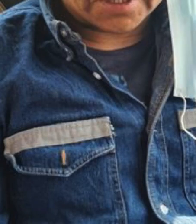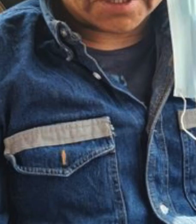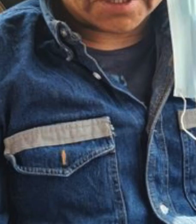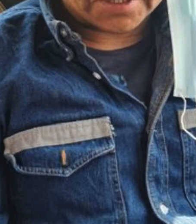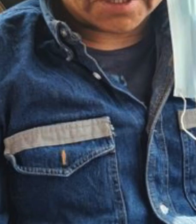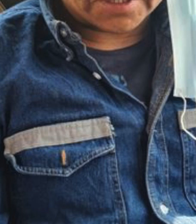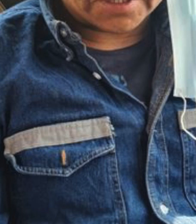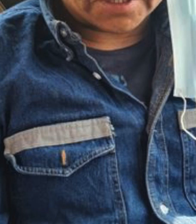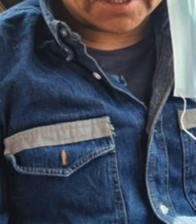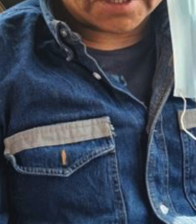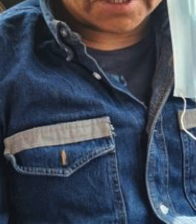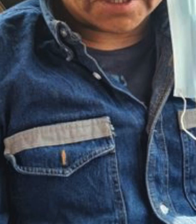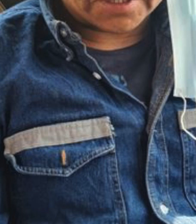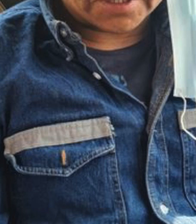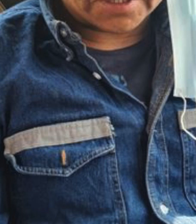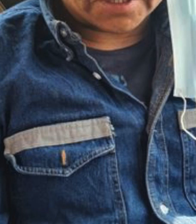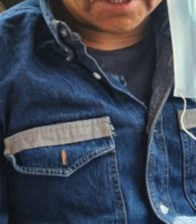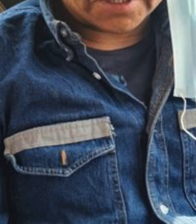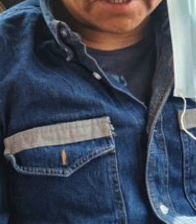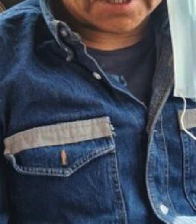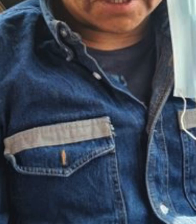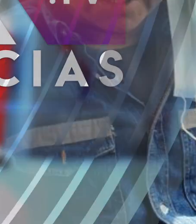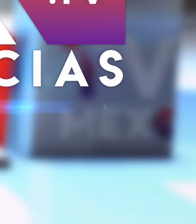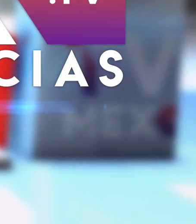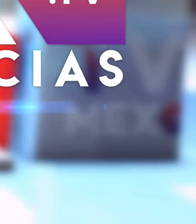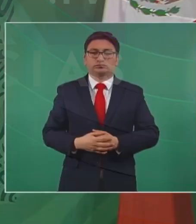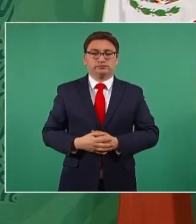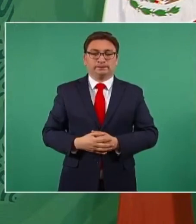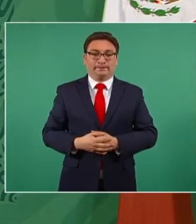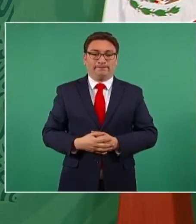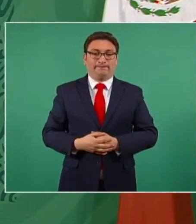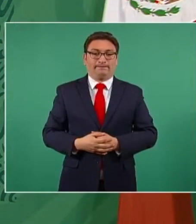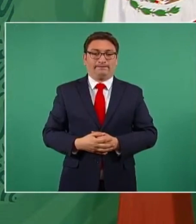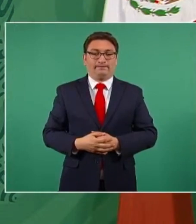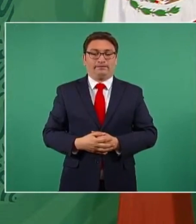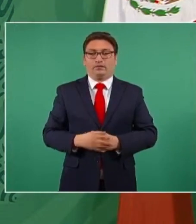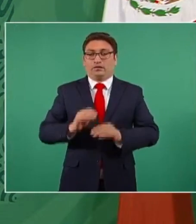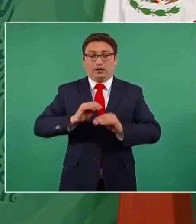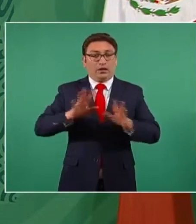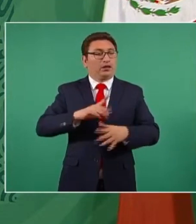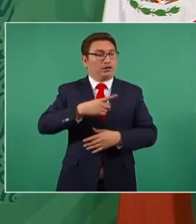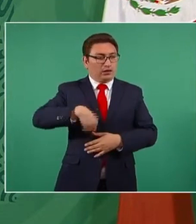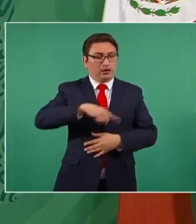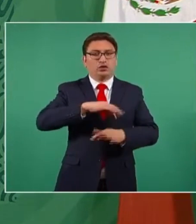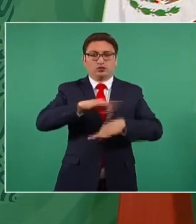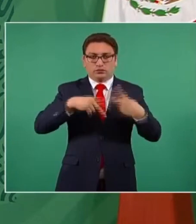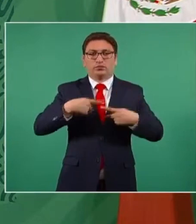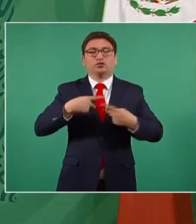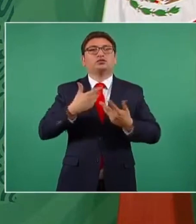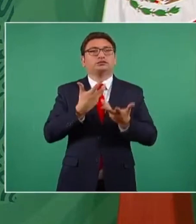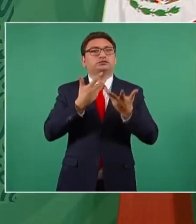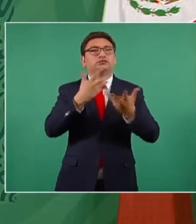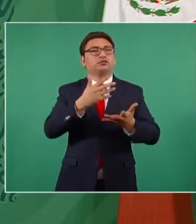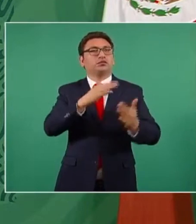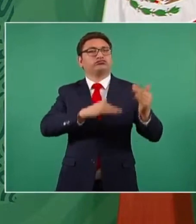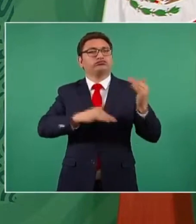integrantes de una familia y detienen a 3 presuntos secuestradores. Claro que hay que superarnos, pero no volvernos egoístas ni aspirar a